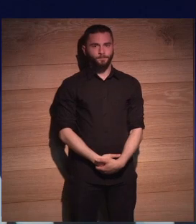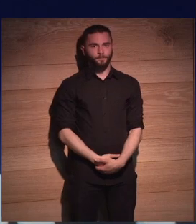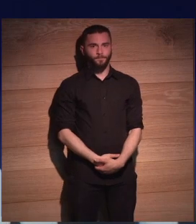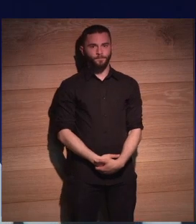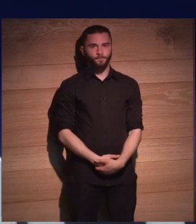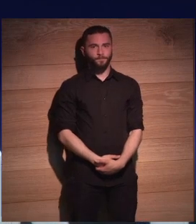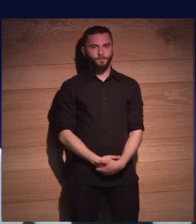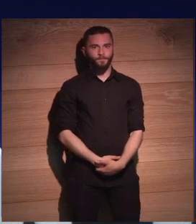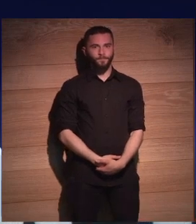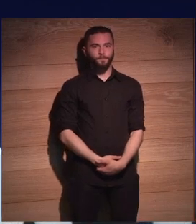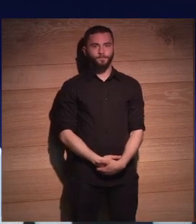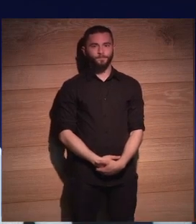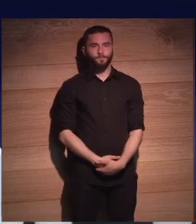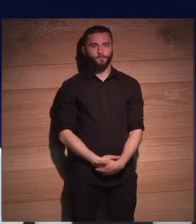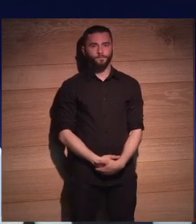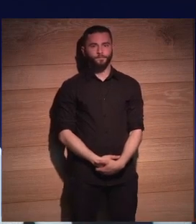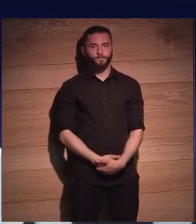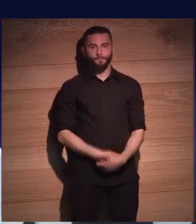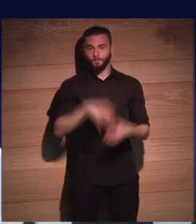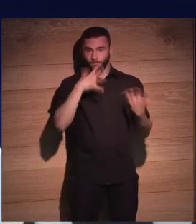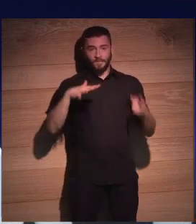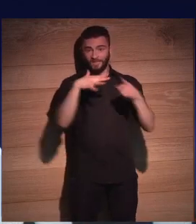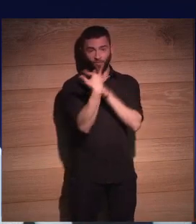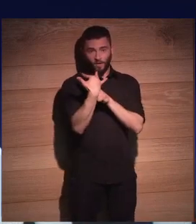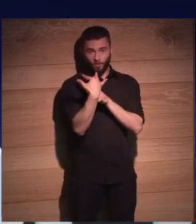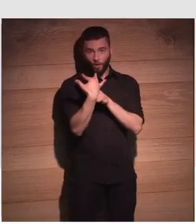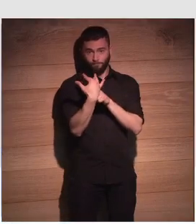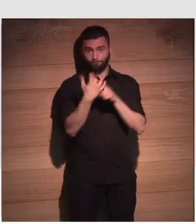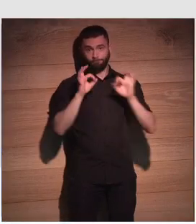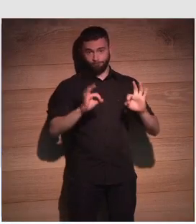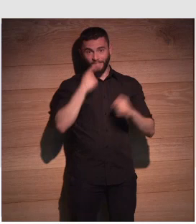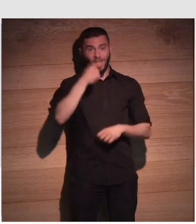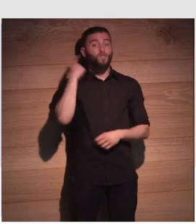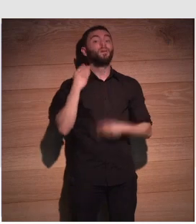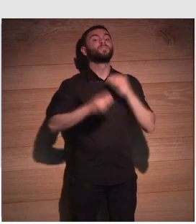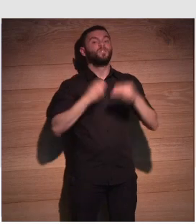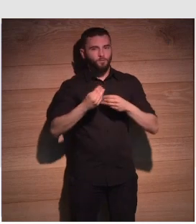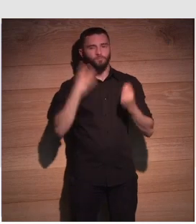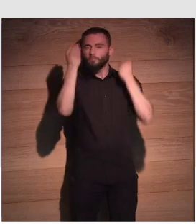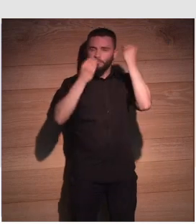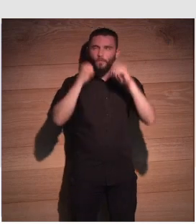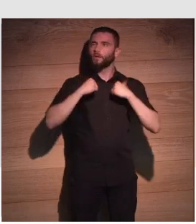Una vez que estamos en la situación en la que estamos, lo que hicimos el año pasado fue empezar a pensar, bueno,